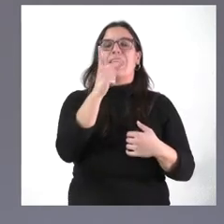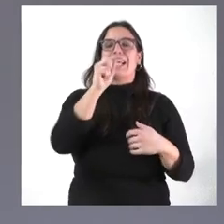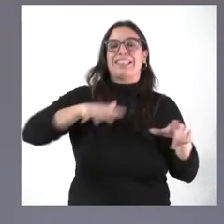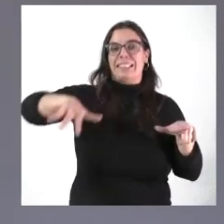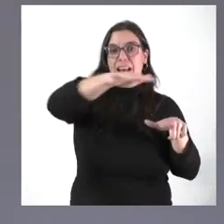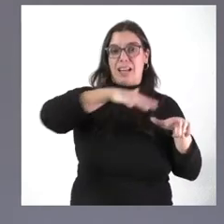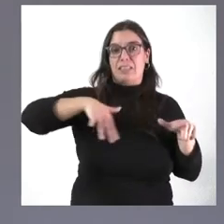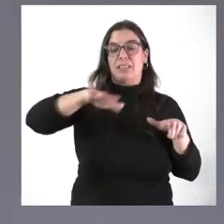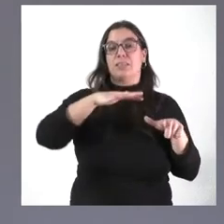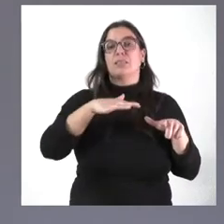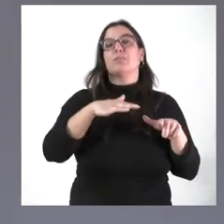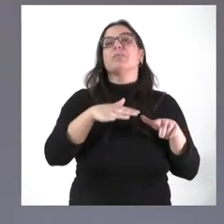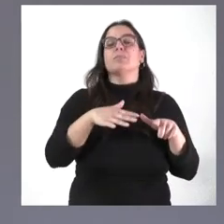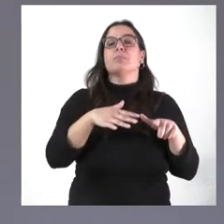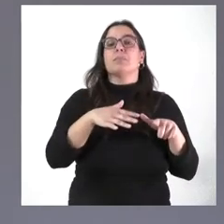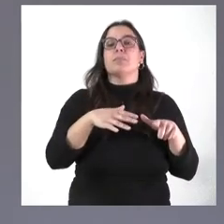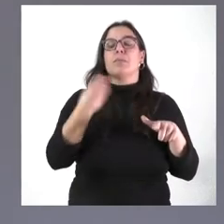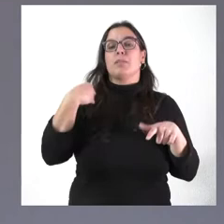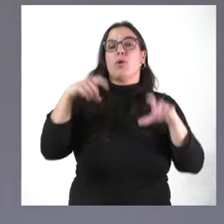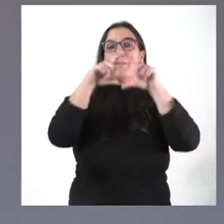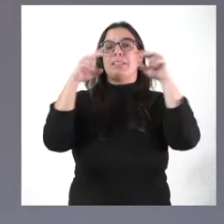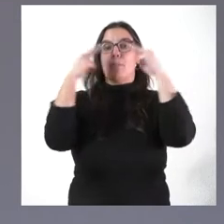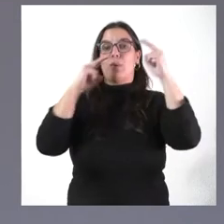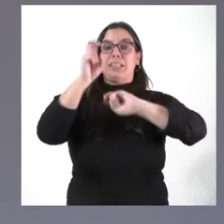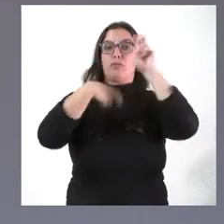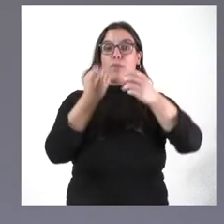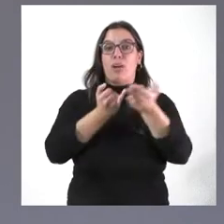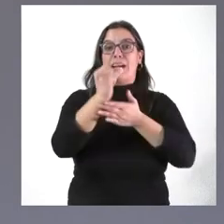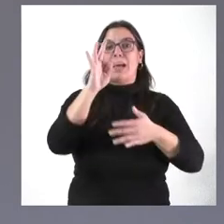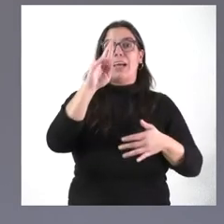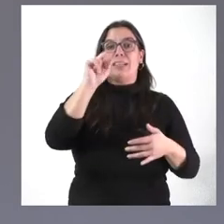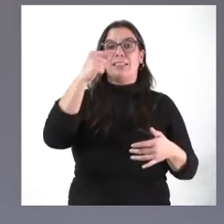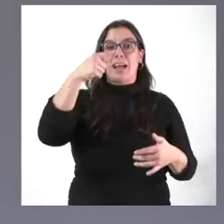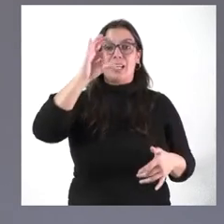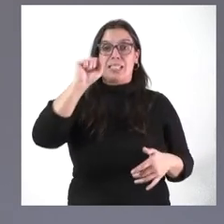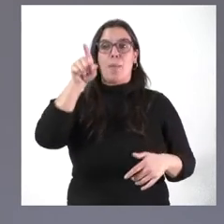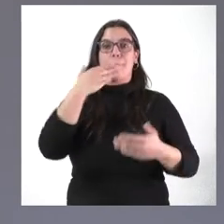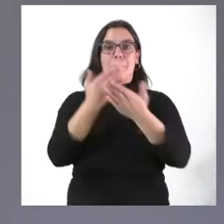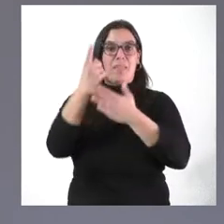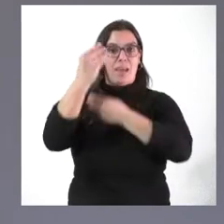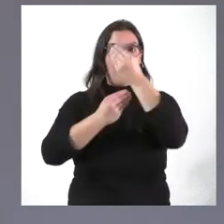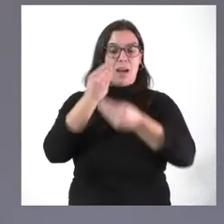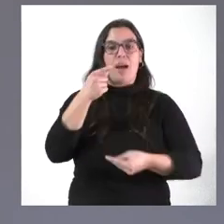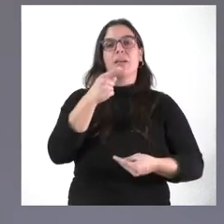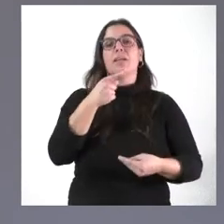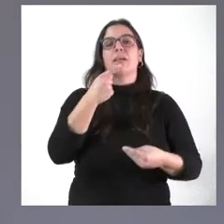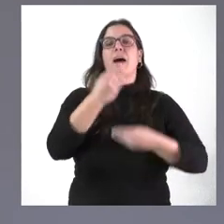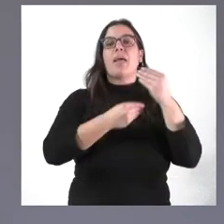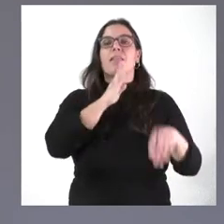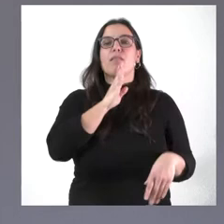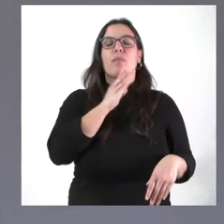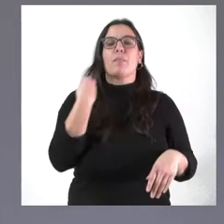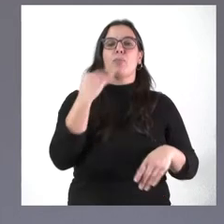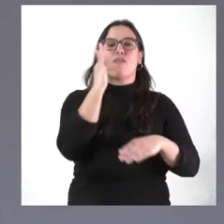que se encargan atrás a la empresa pública de transformación agraria y que actuará en fabero en la gran